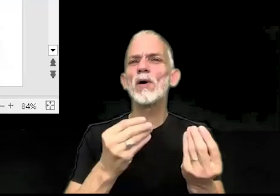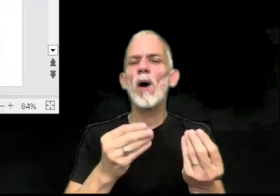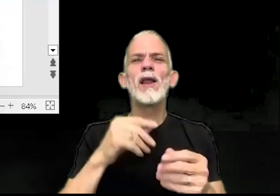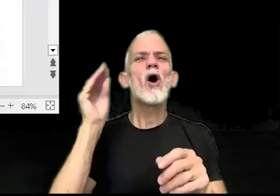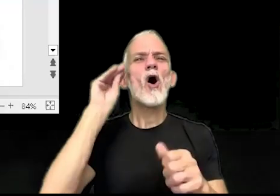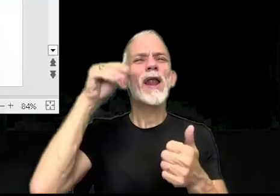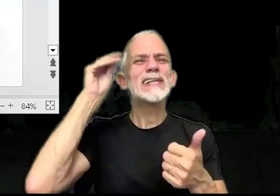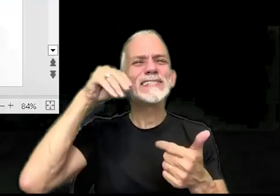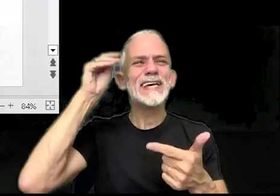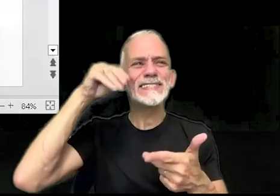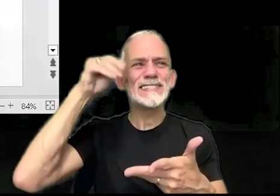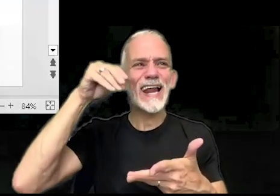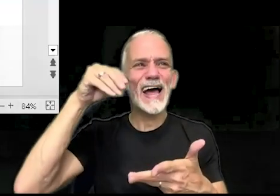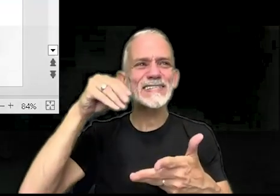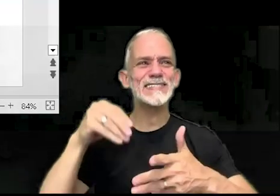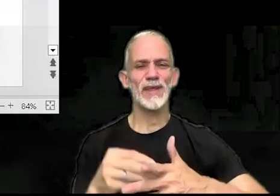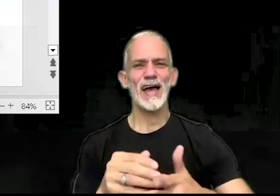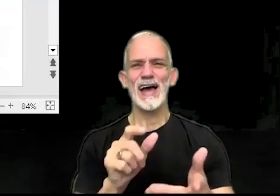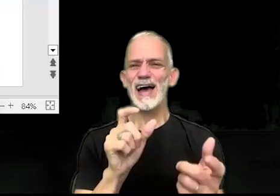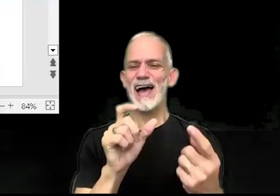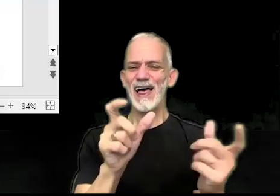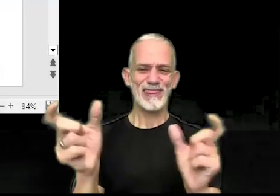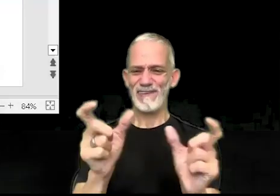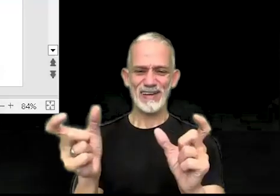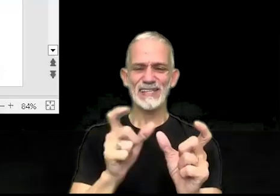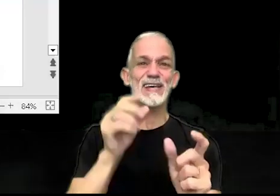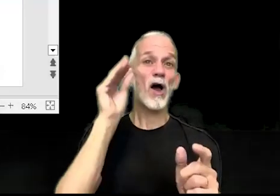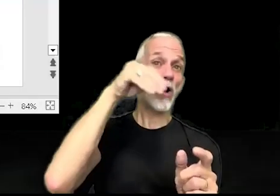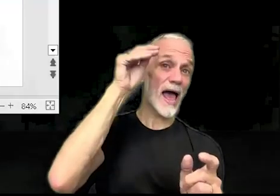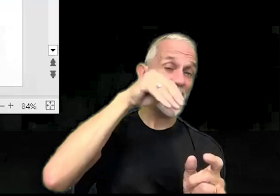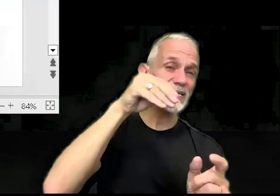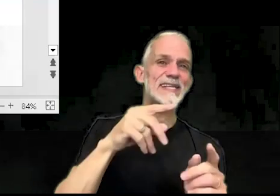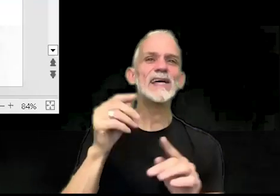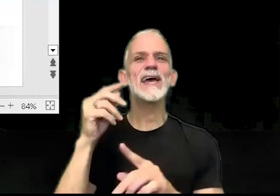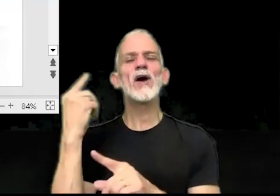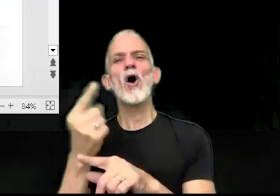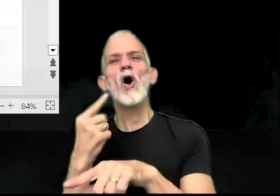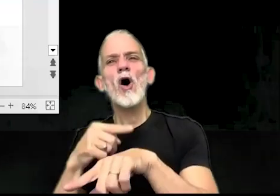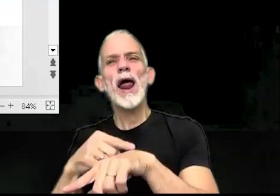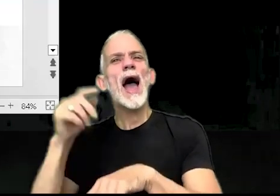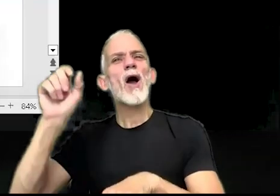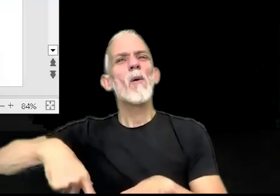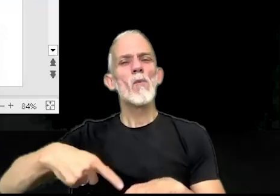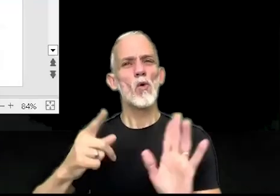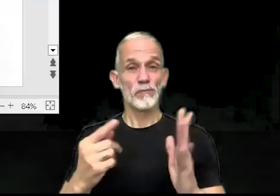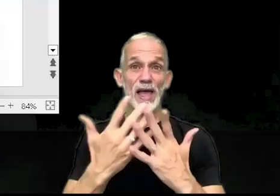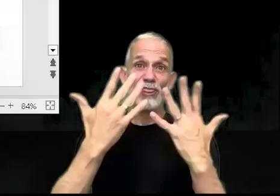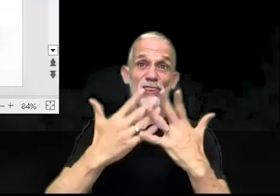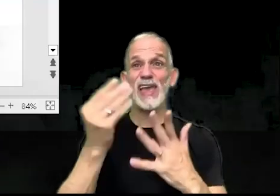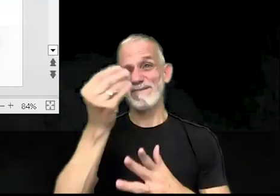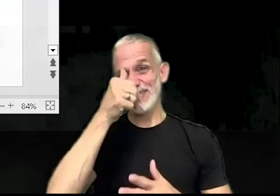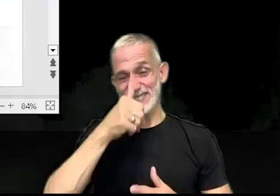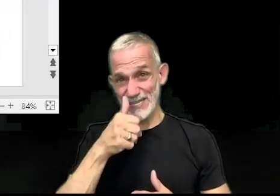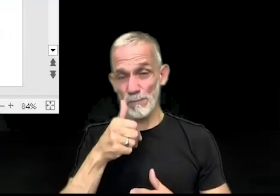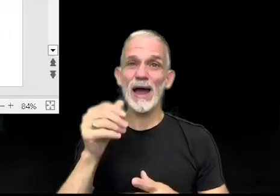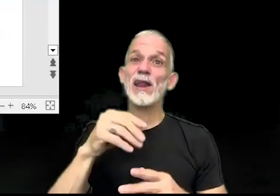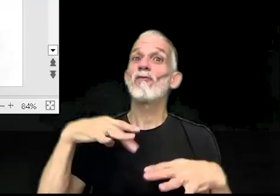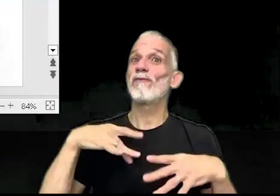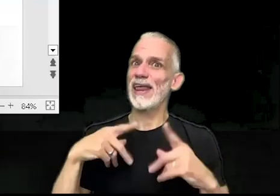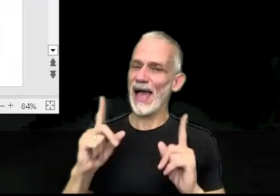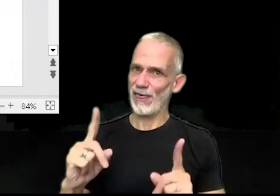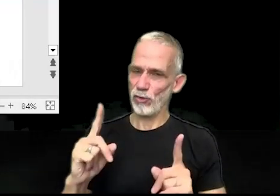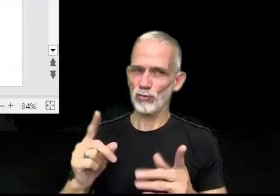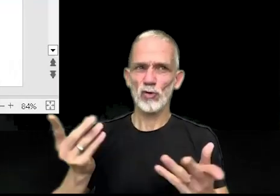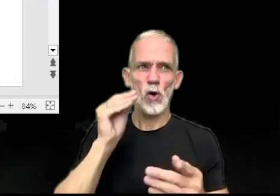las horas extras, la diferencia entre la hora extra y la hora ordinaria, los días de fines de semana y